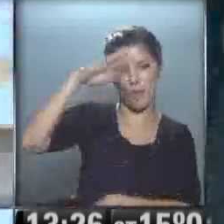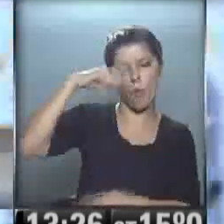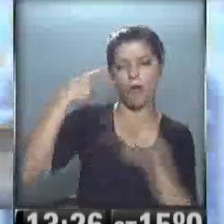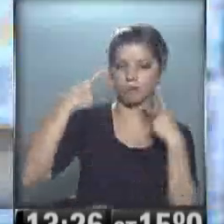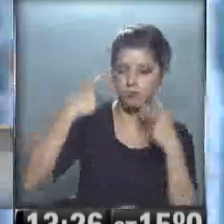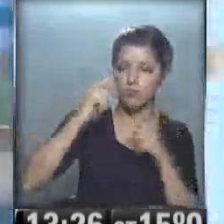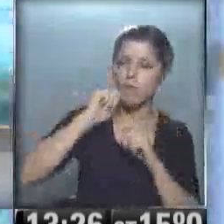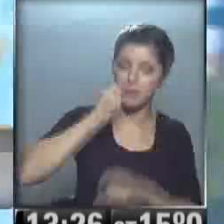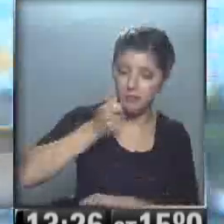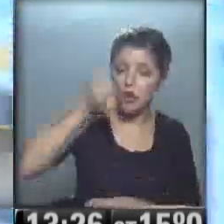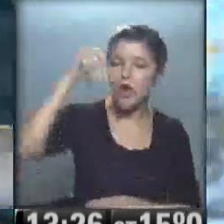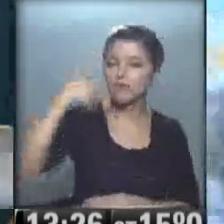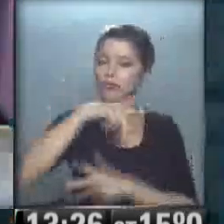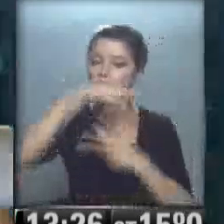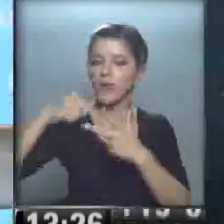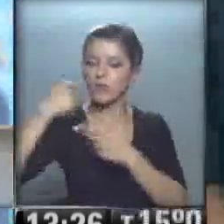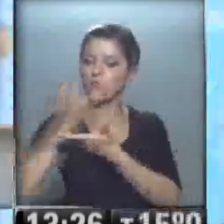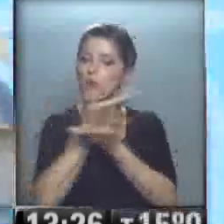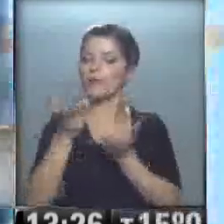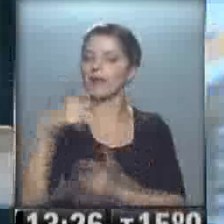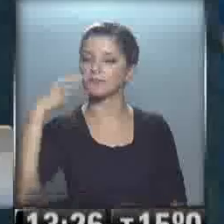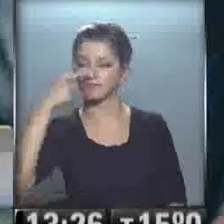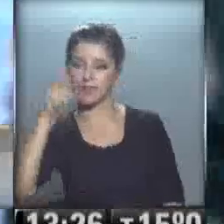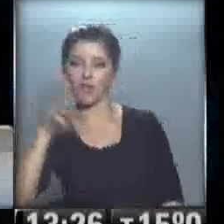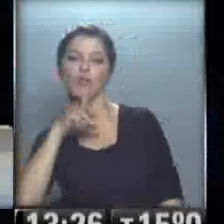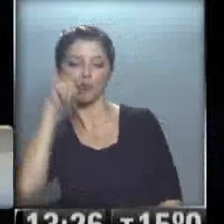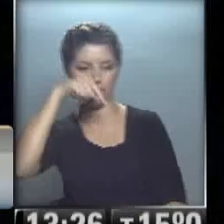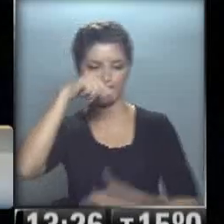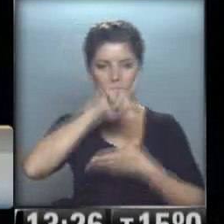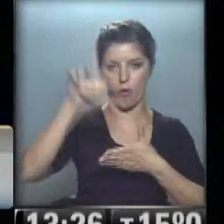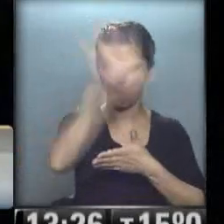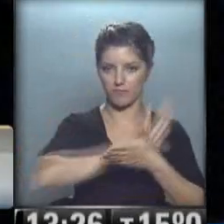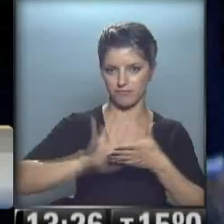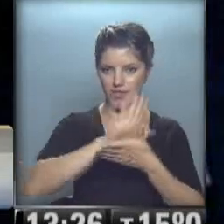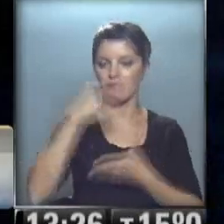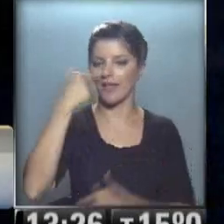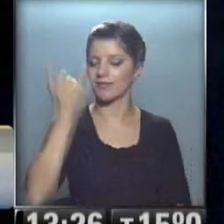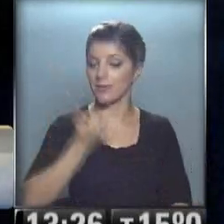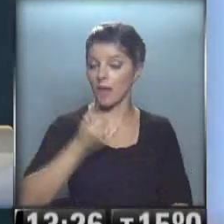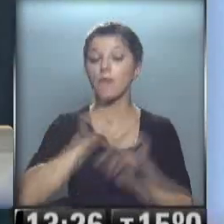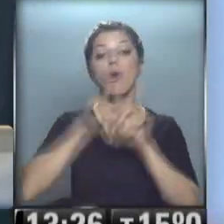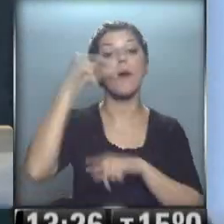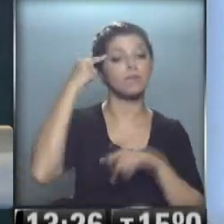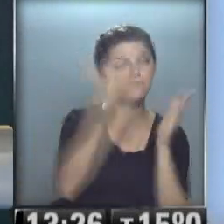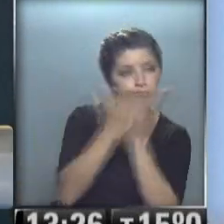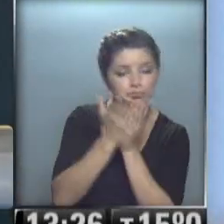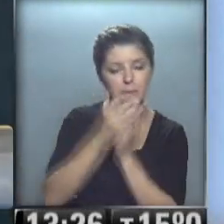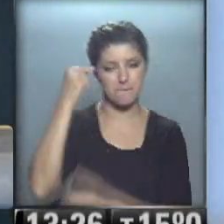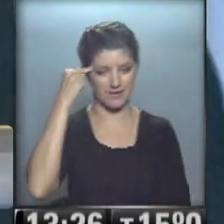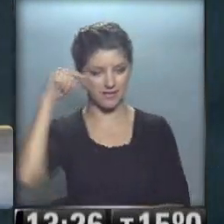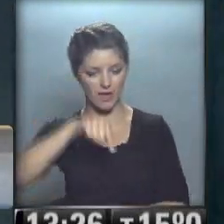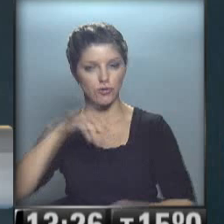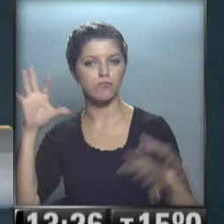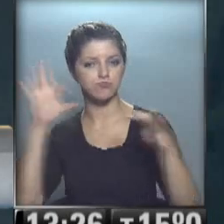ponen en foco el renovado interés de Rusia en América Latina alunos analistas de una